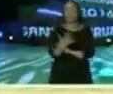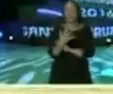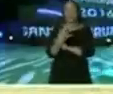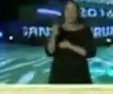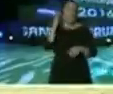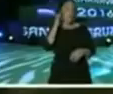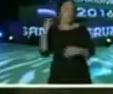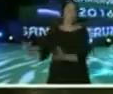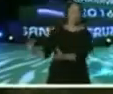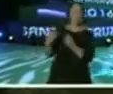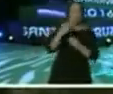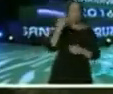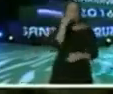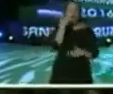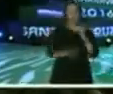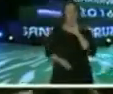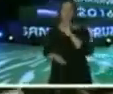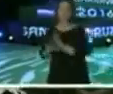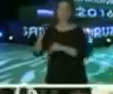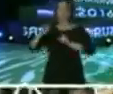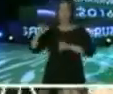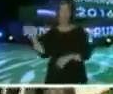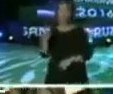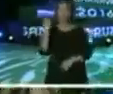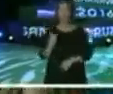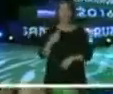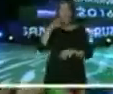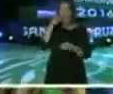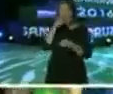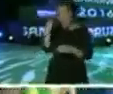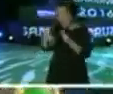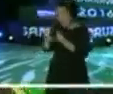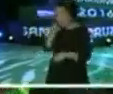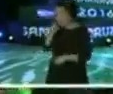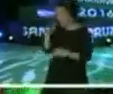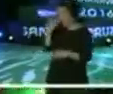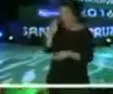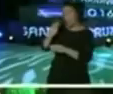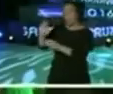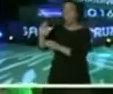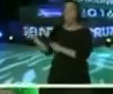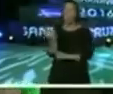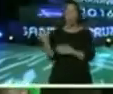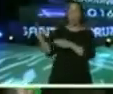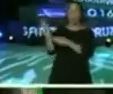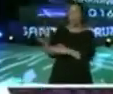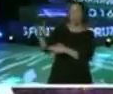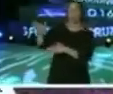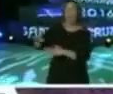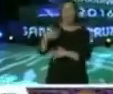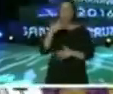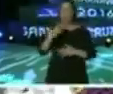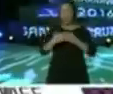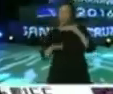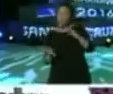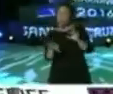festival. Si salgo solo en el carnaval, al canario y su carnaval, mejor hacerle su funeral. Gano el gordo por